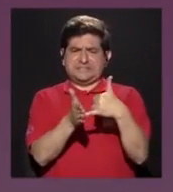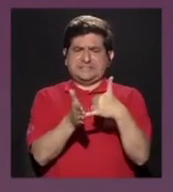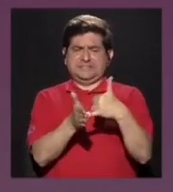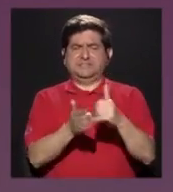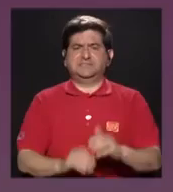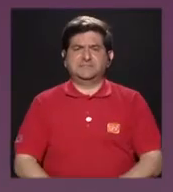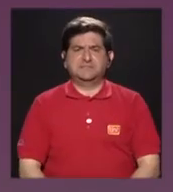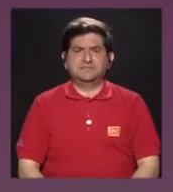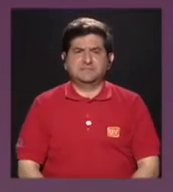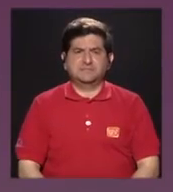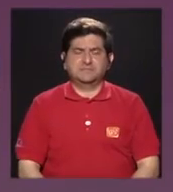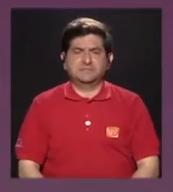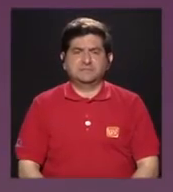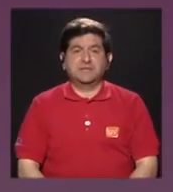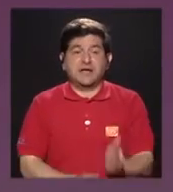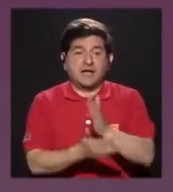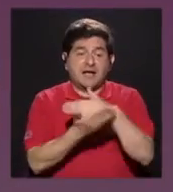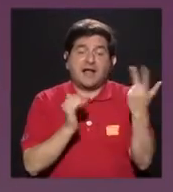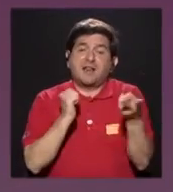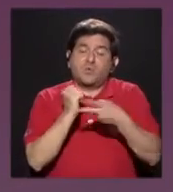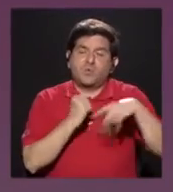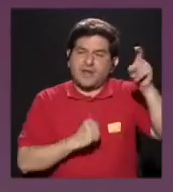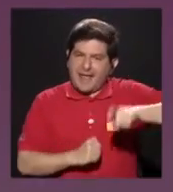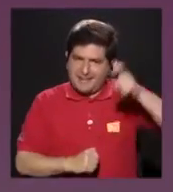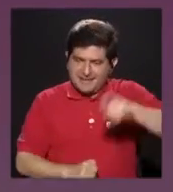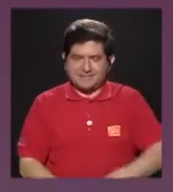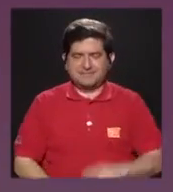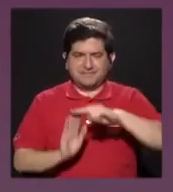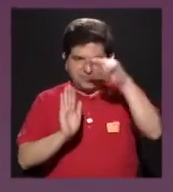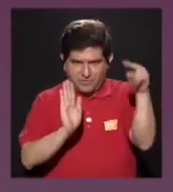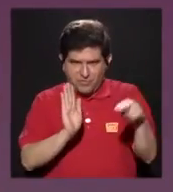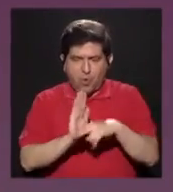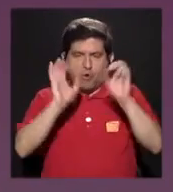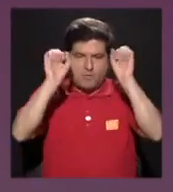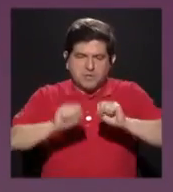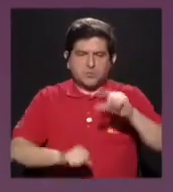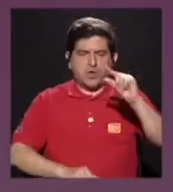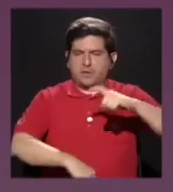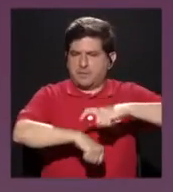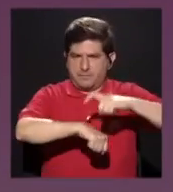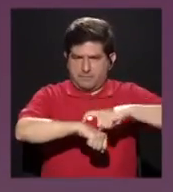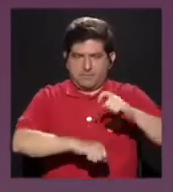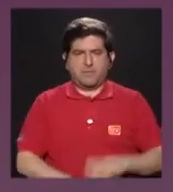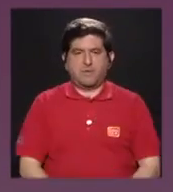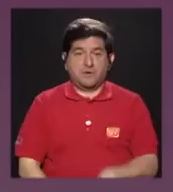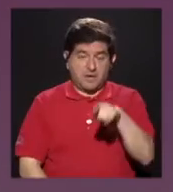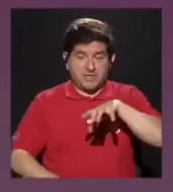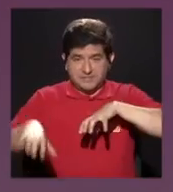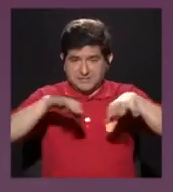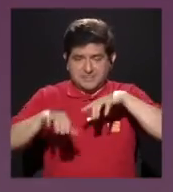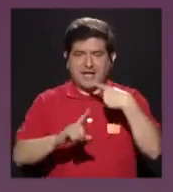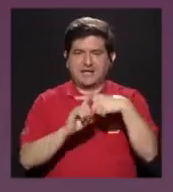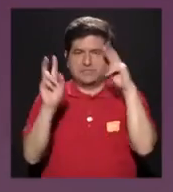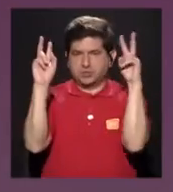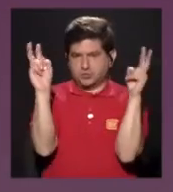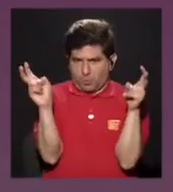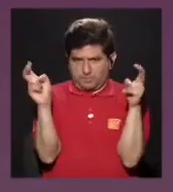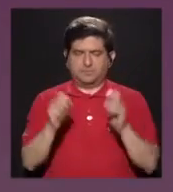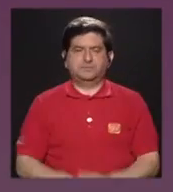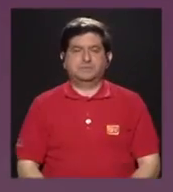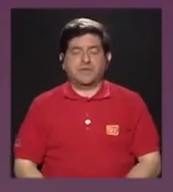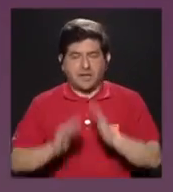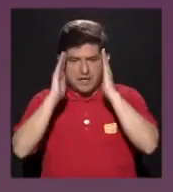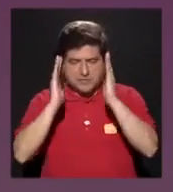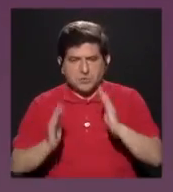y algunas veces se requieren de algunas medidas que pueden ser temporales también llamadas acciones afirmativas que es un